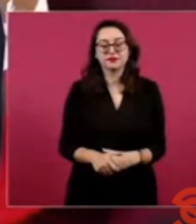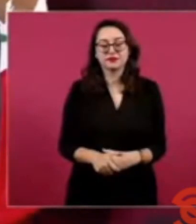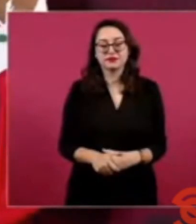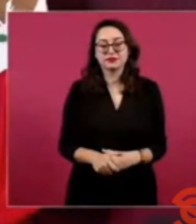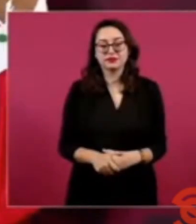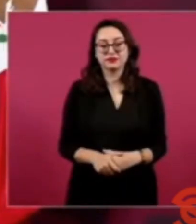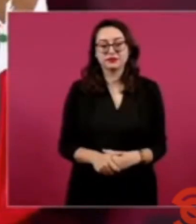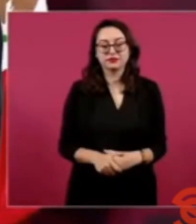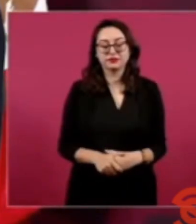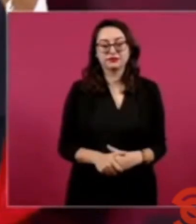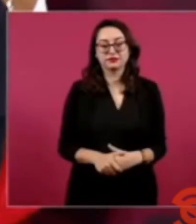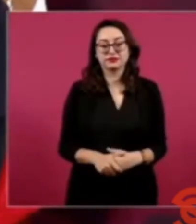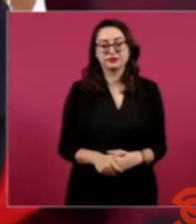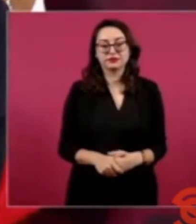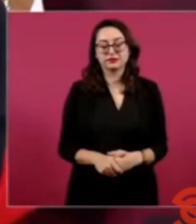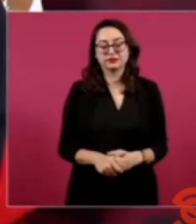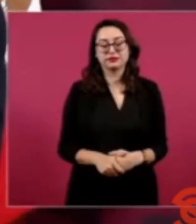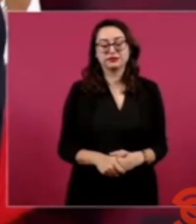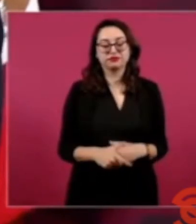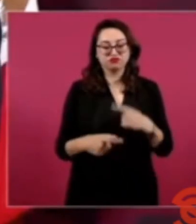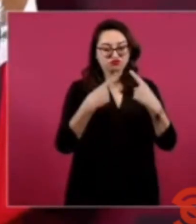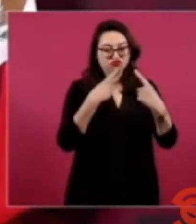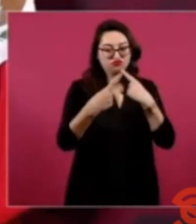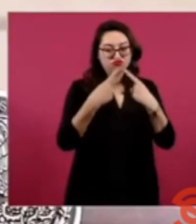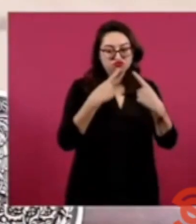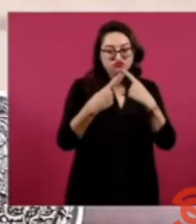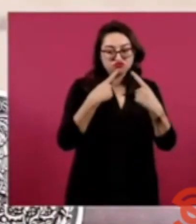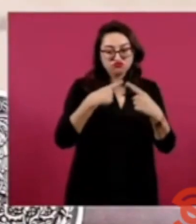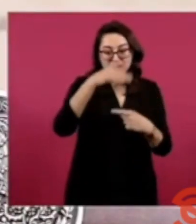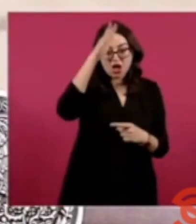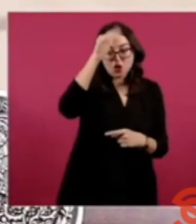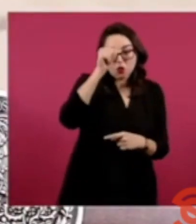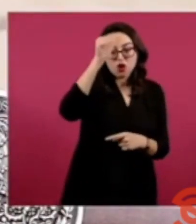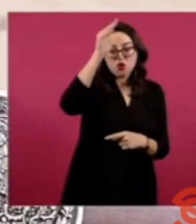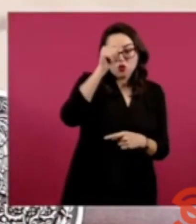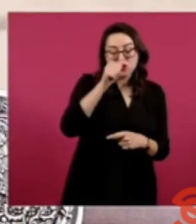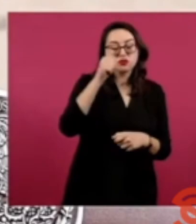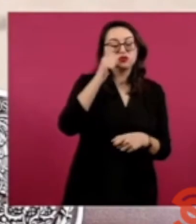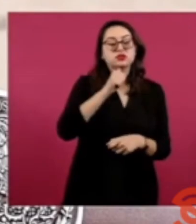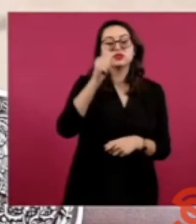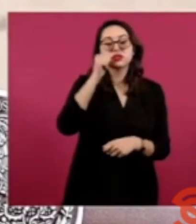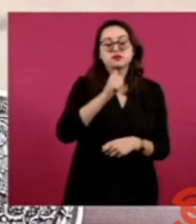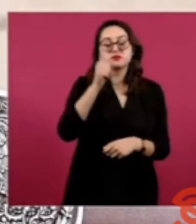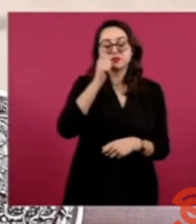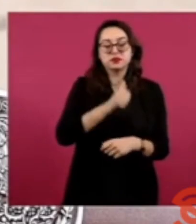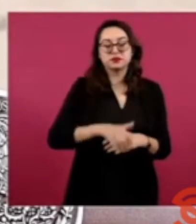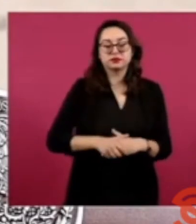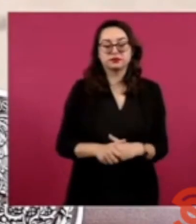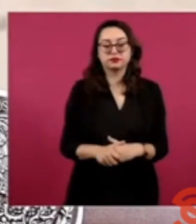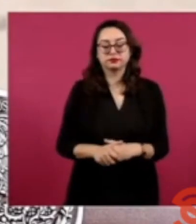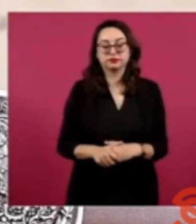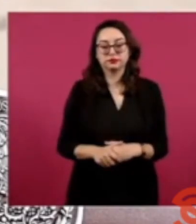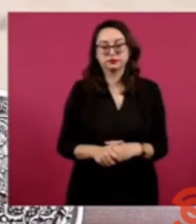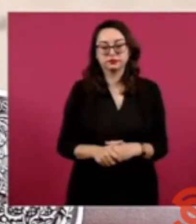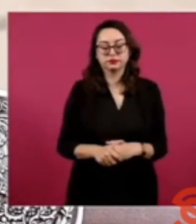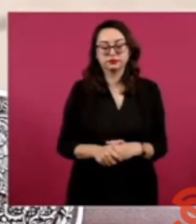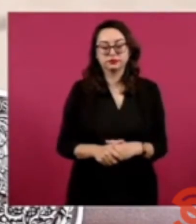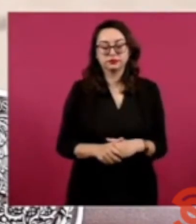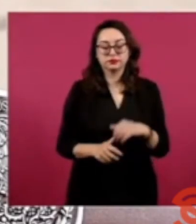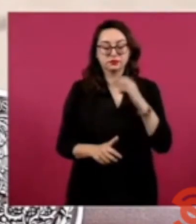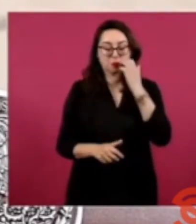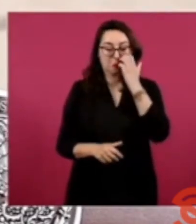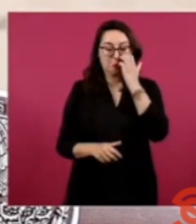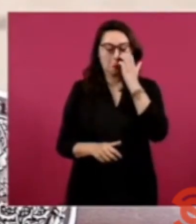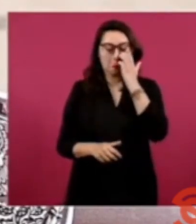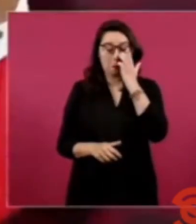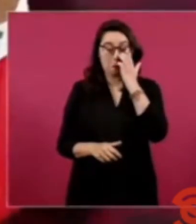las concertaciones, así se llamaban, sí. ¿En la masonería? No, eso dejó de